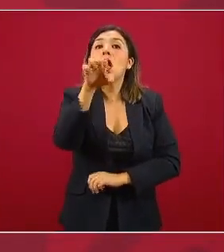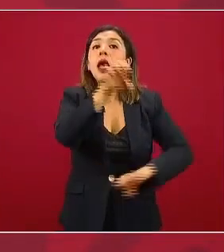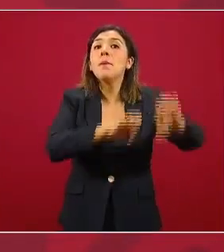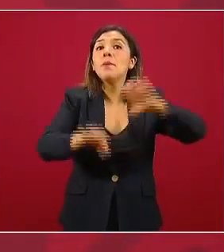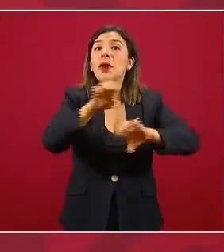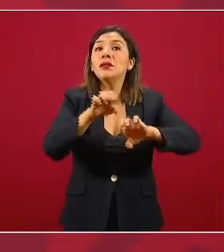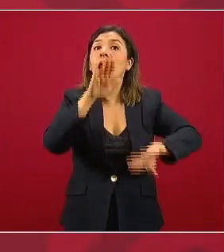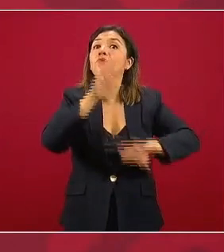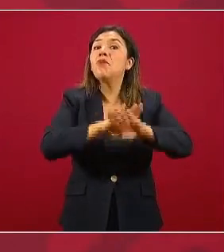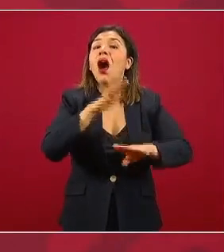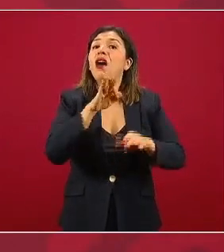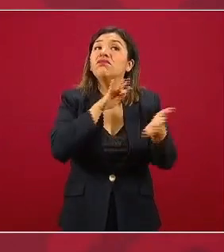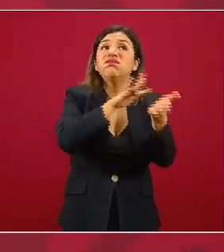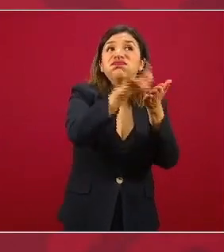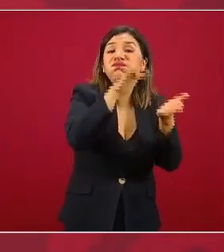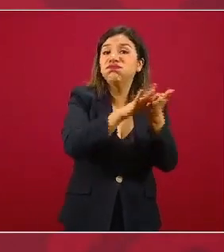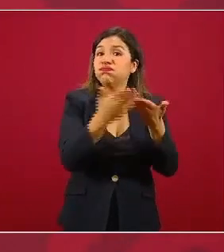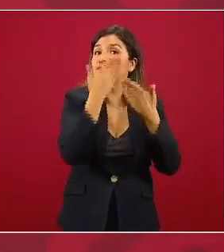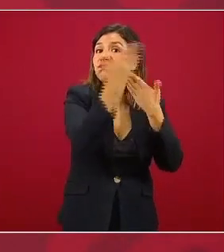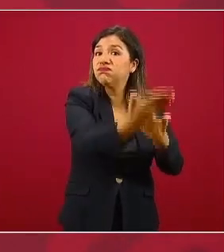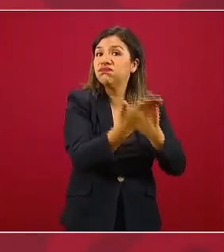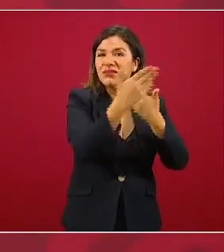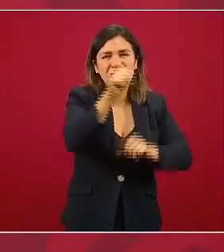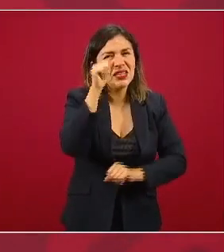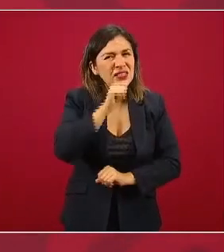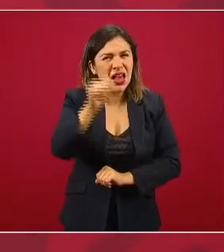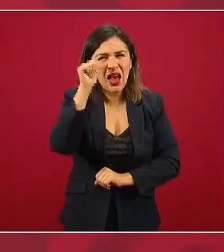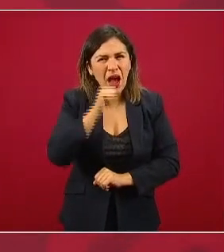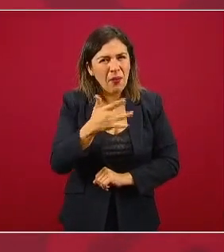que siempre era favorecida.